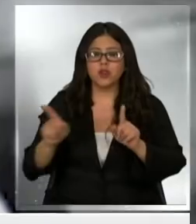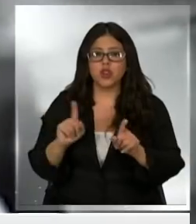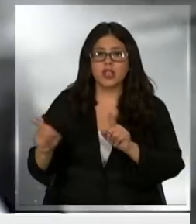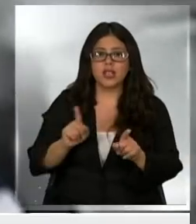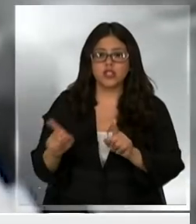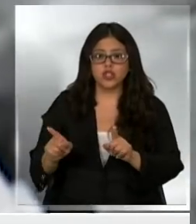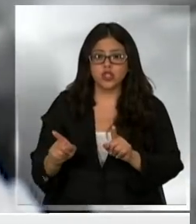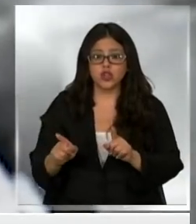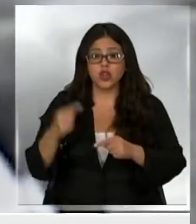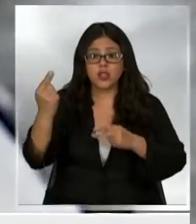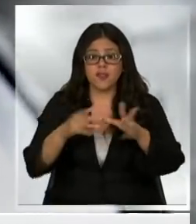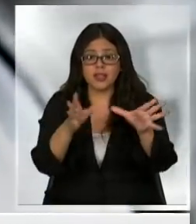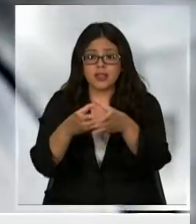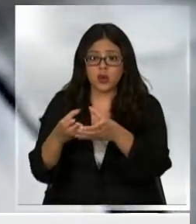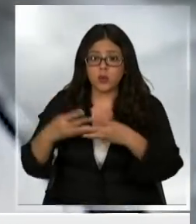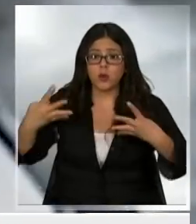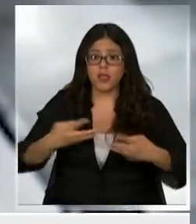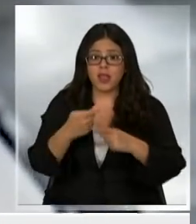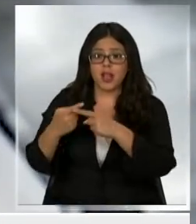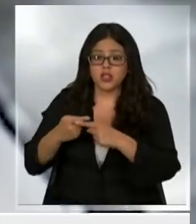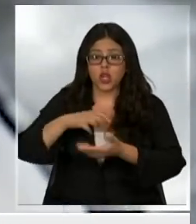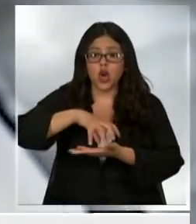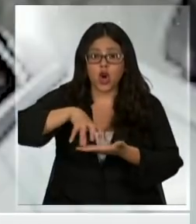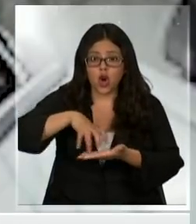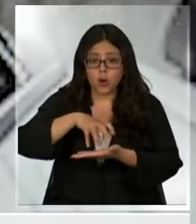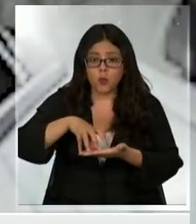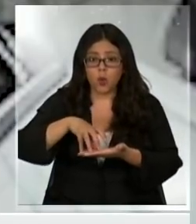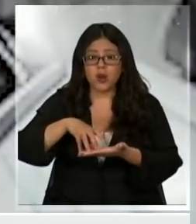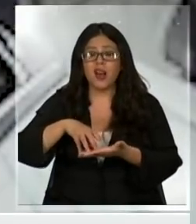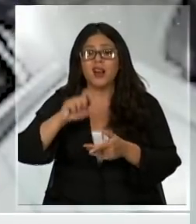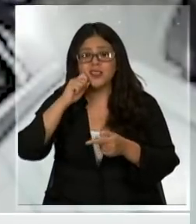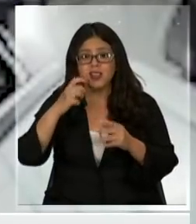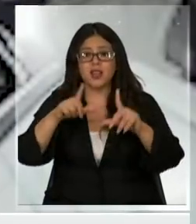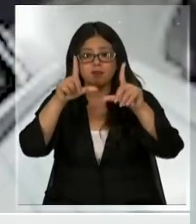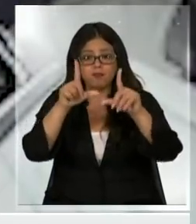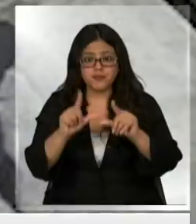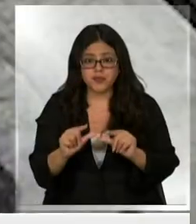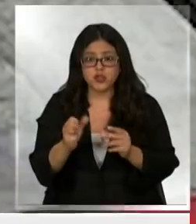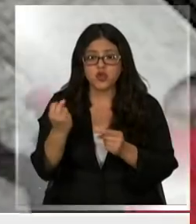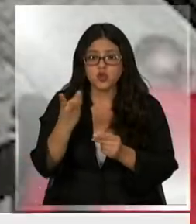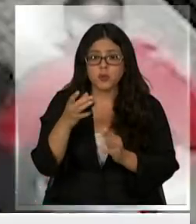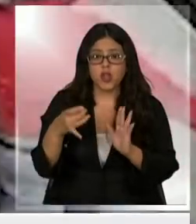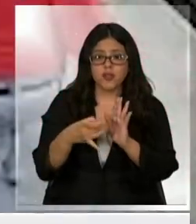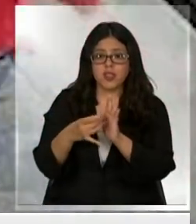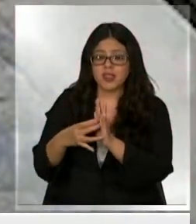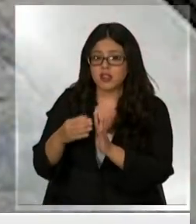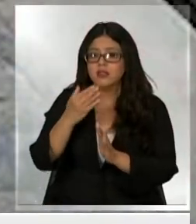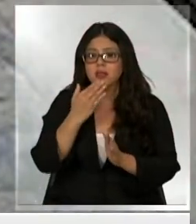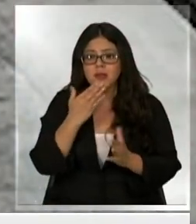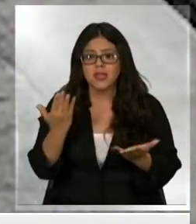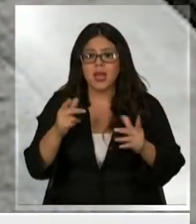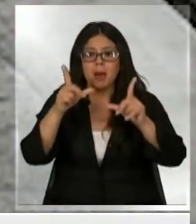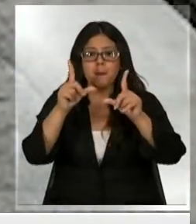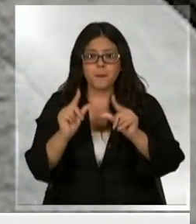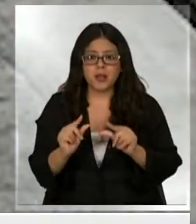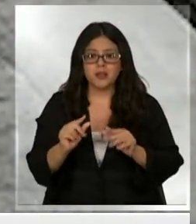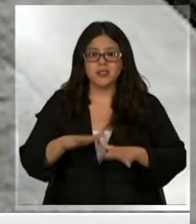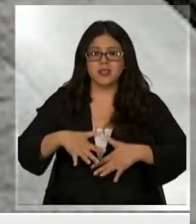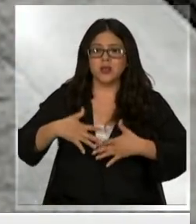con los diferentes grupos de redes sociales de la comuna, no solo se reduzcan la cifra de delitos, sino que disminuya la